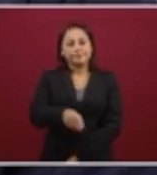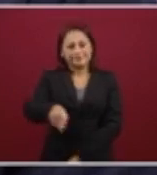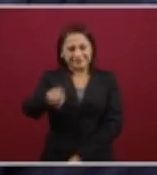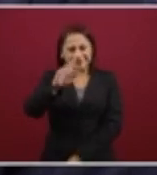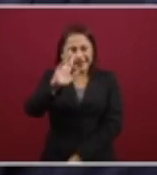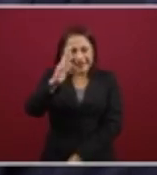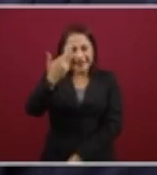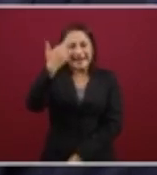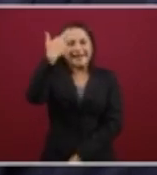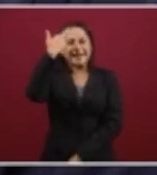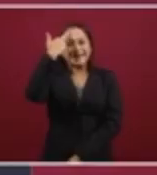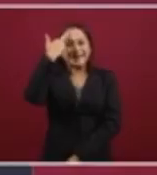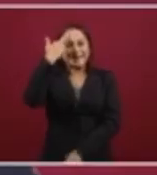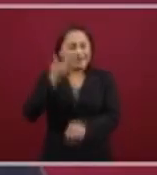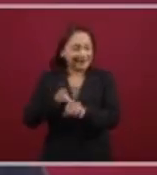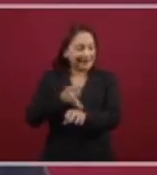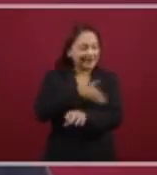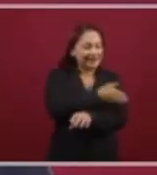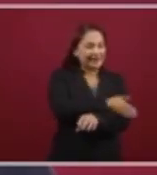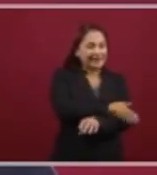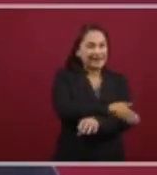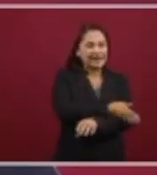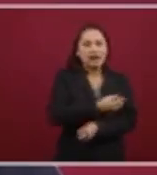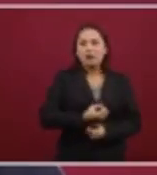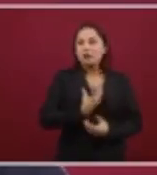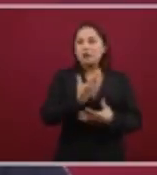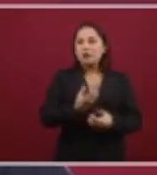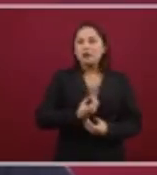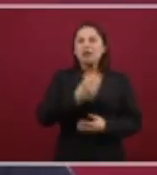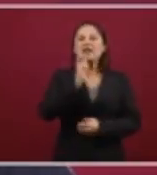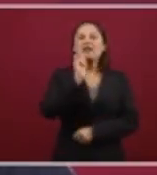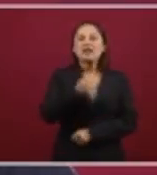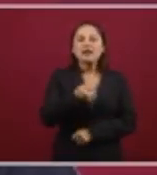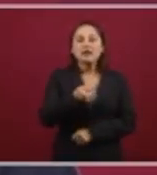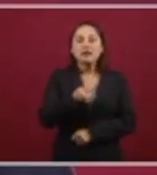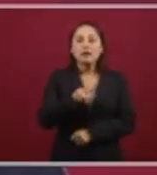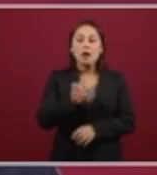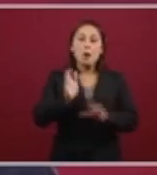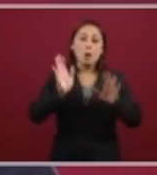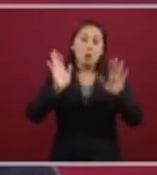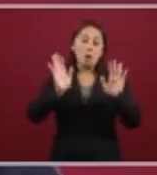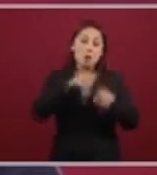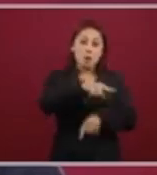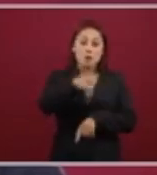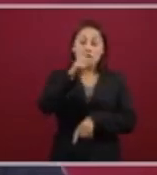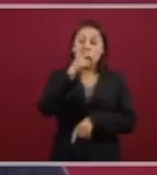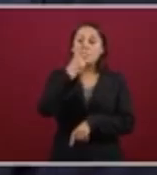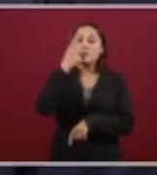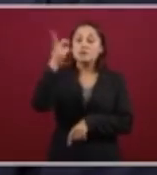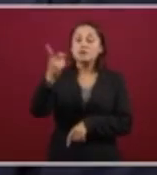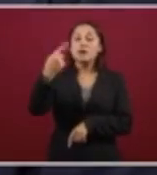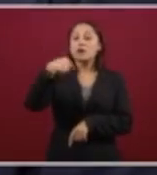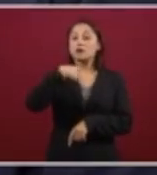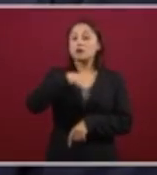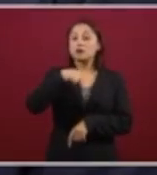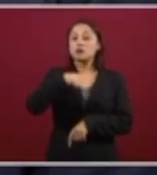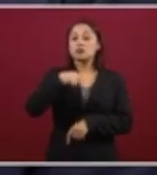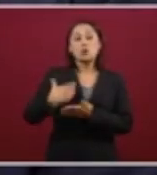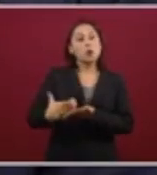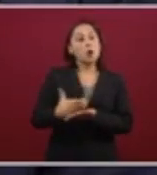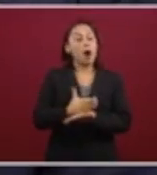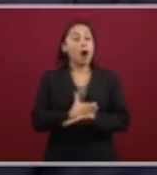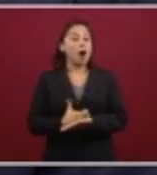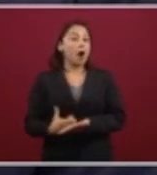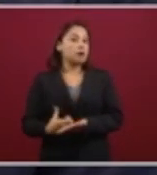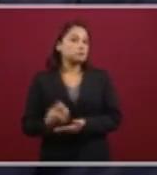la excusa, que tenían que ganar bien, porque si no ganaban bien, ¿no?, se